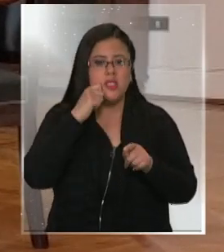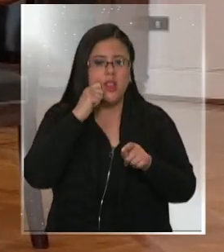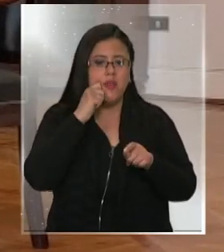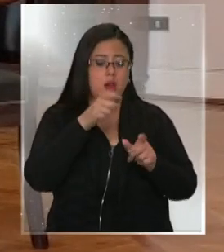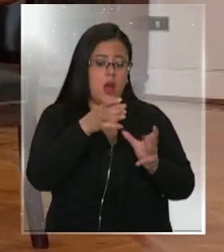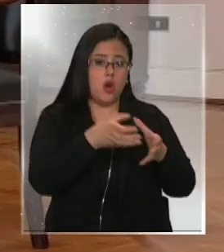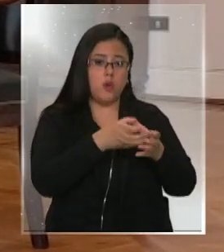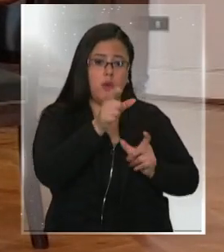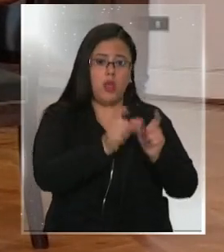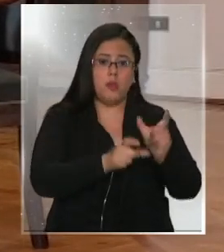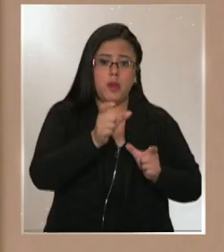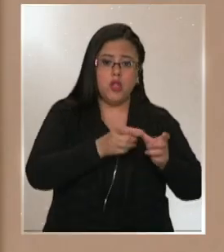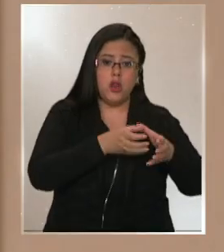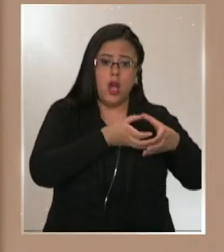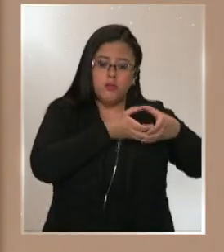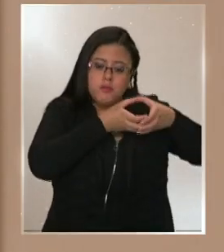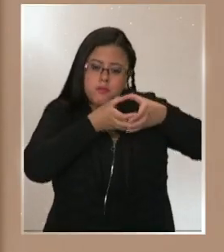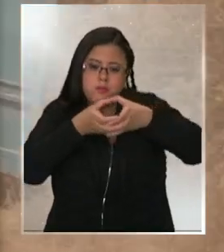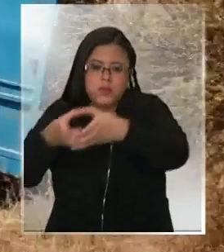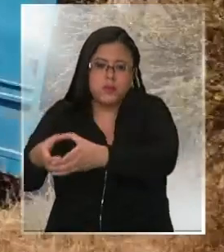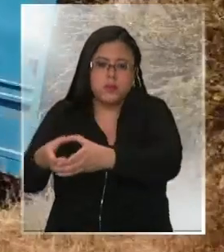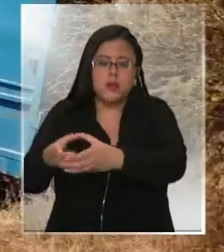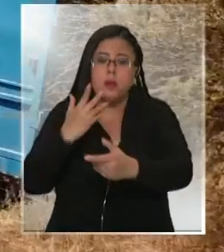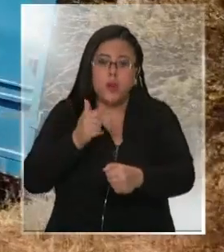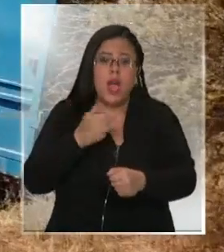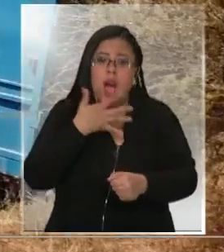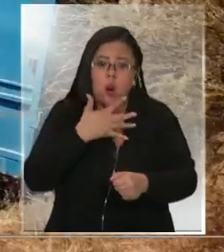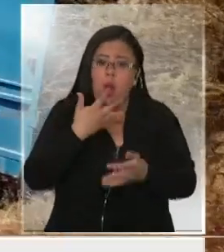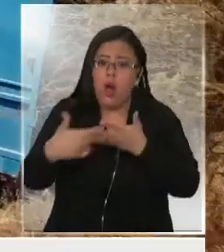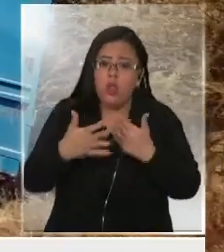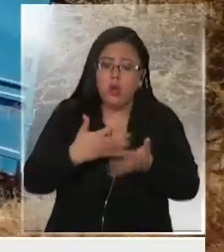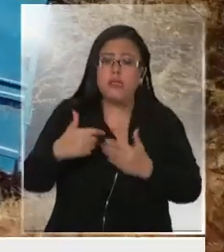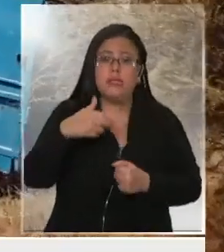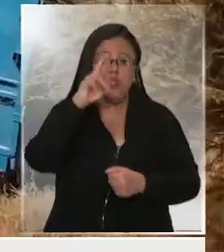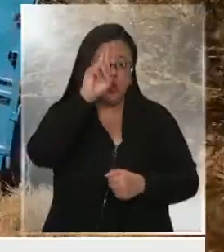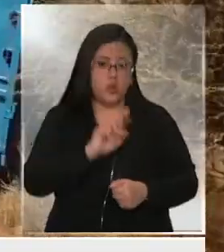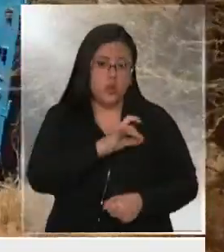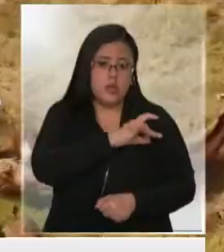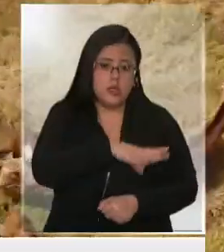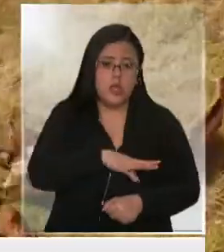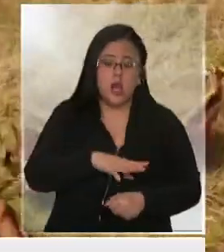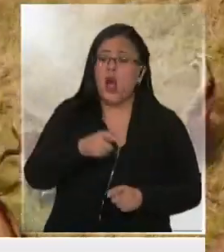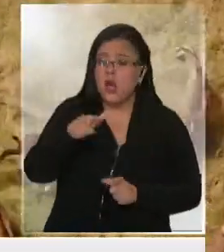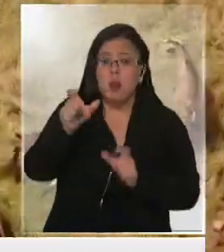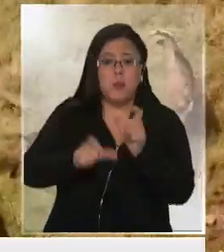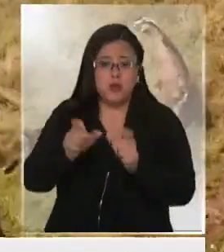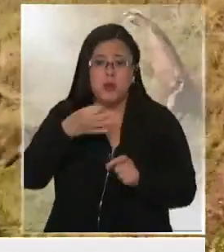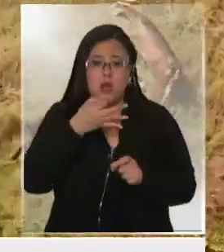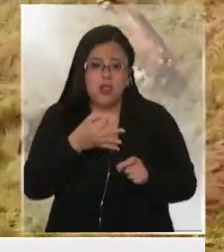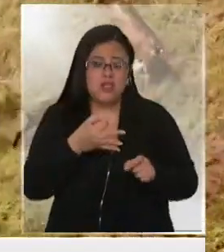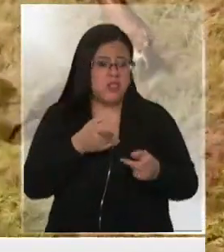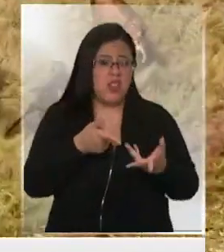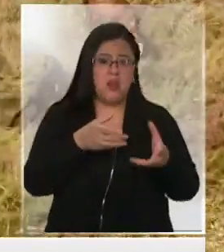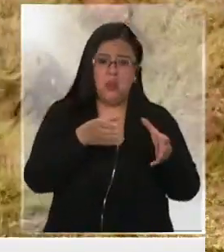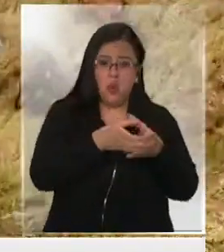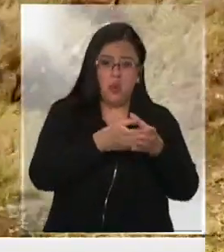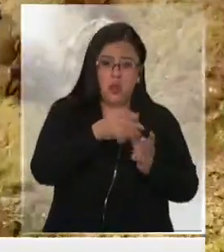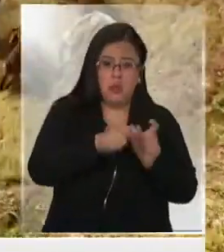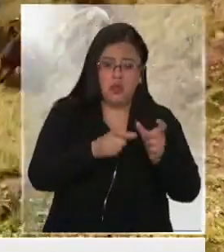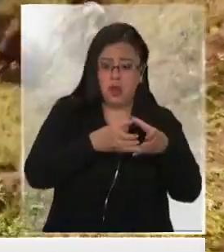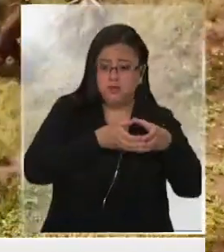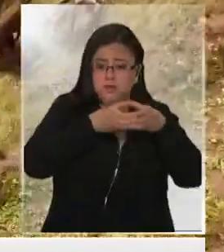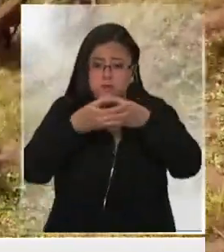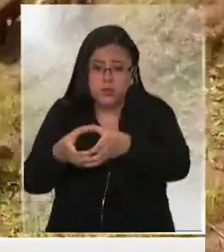hacia el sur, porque el agua está en el sur. Los expertos aseguran que una migración masiva es improbable, pero sí